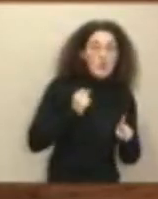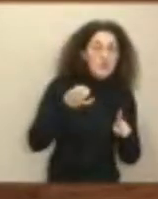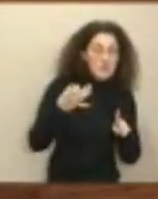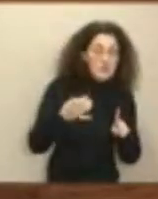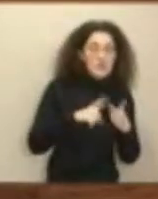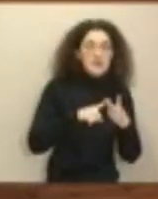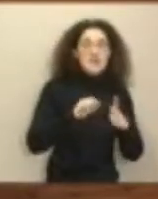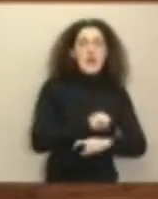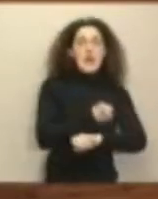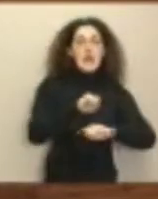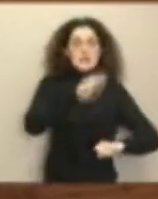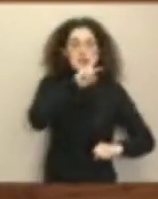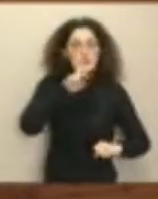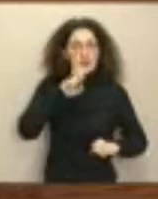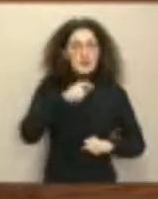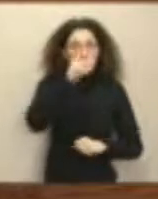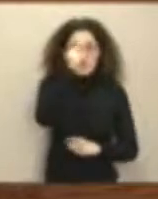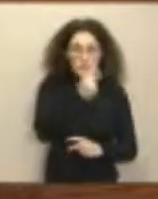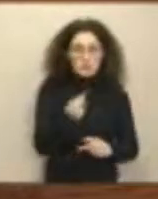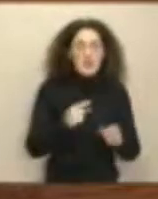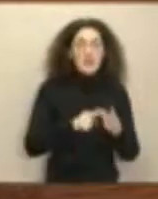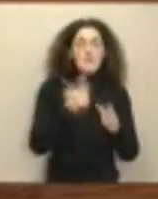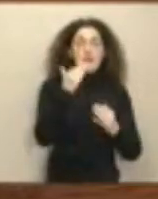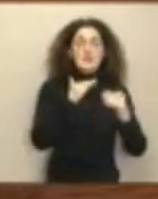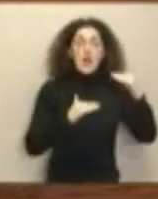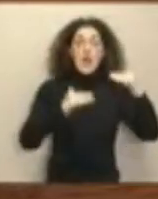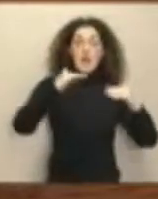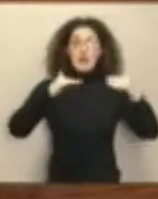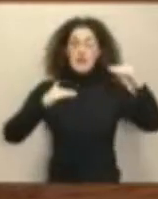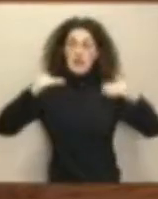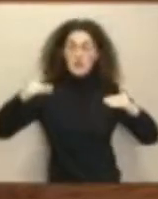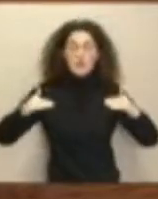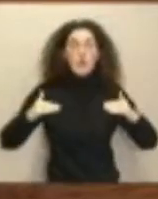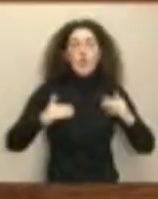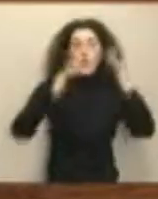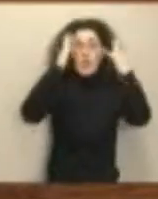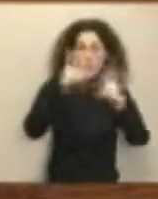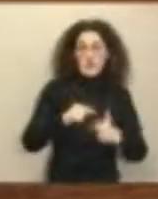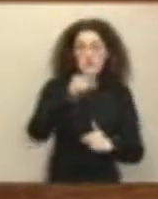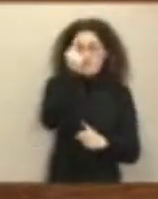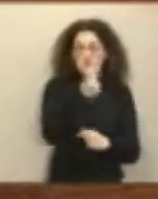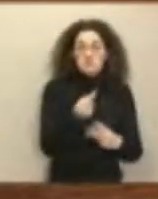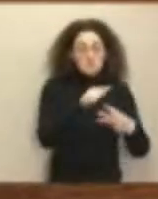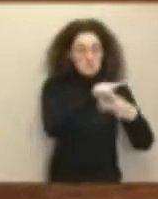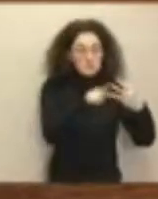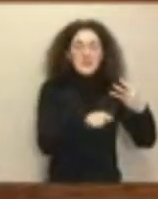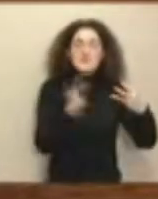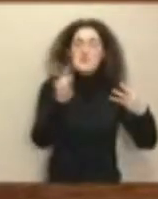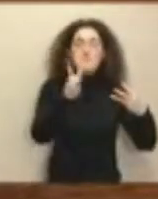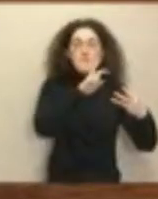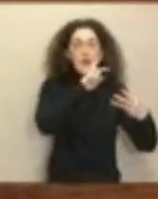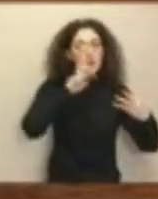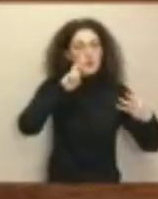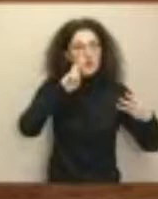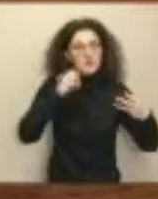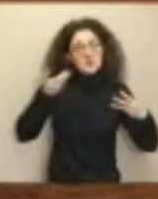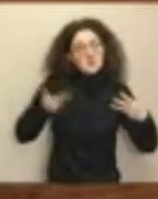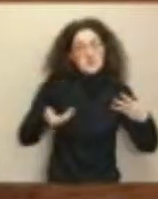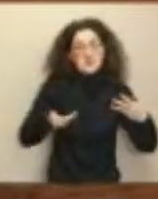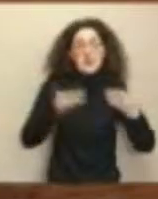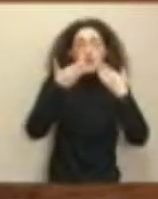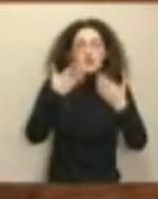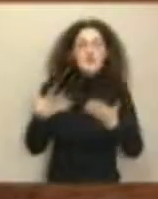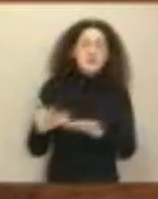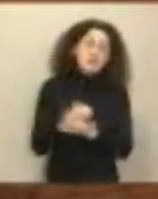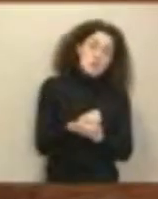estabilidad presupuestaria y equilibrio en las cuentas presupuestarias sean unos valores que se preserven entre todos, por